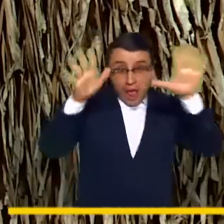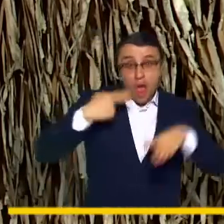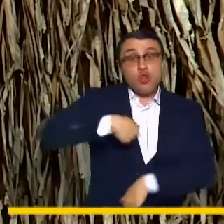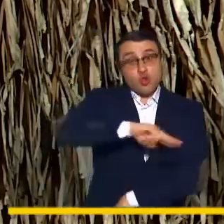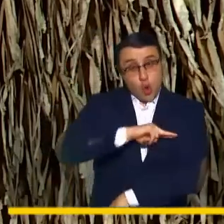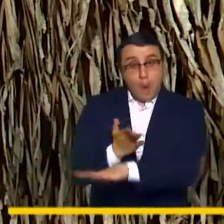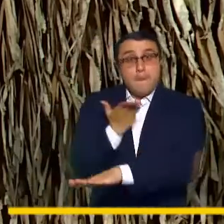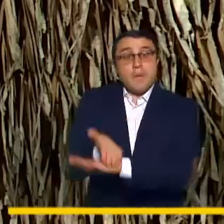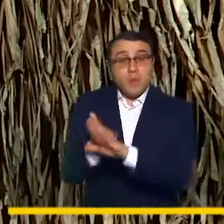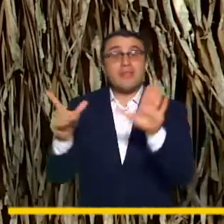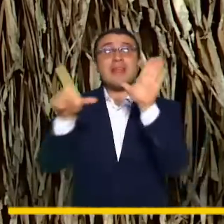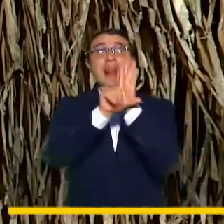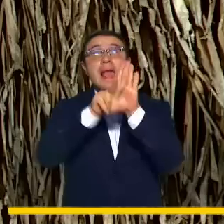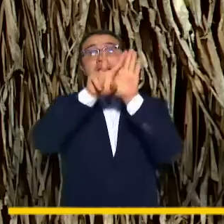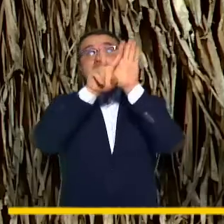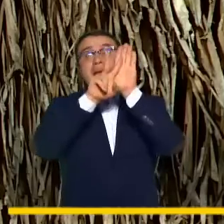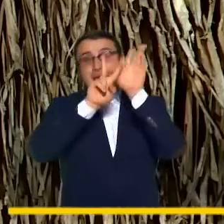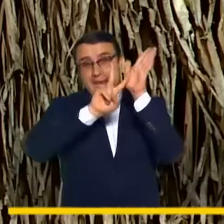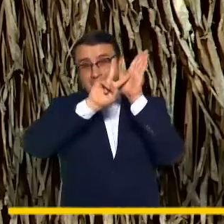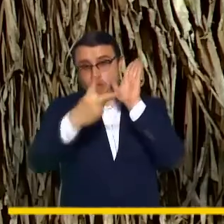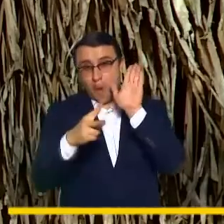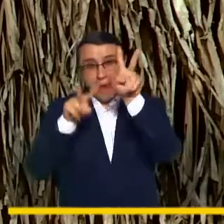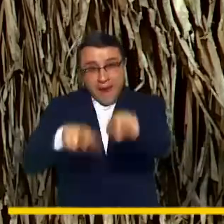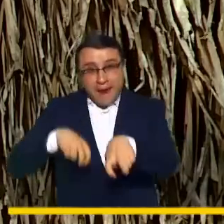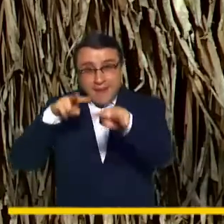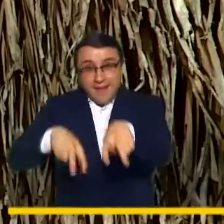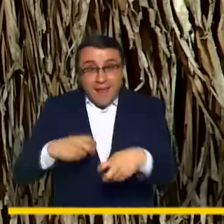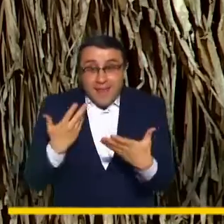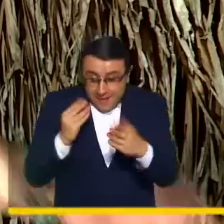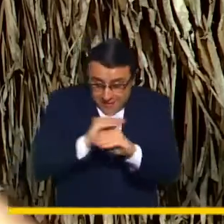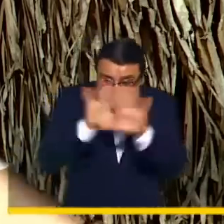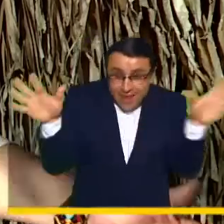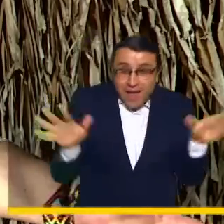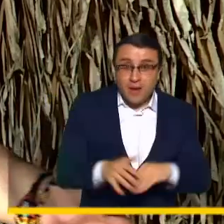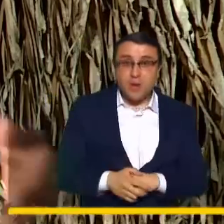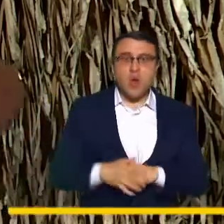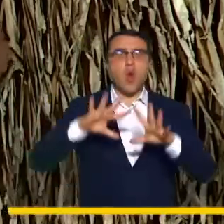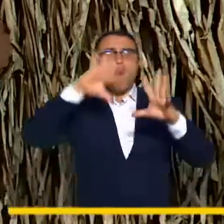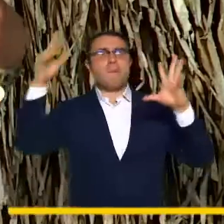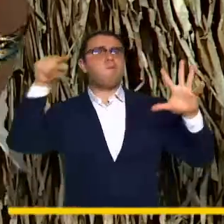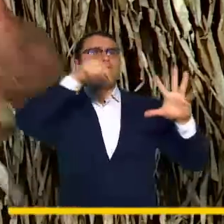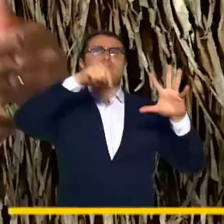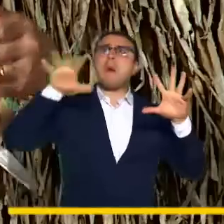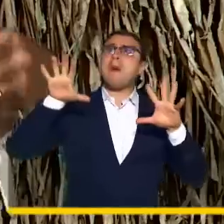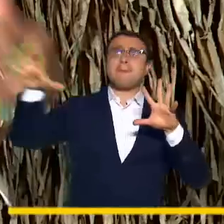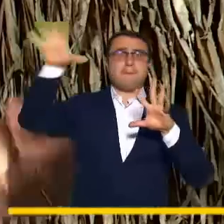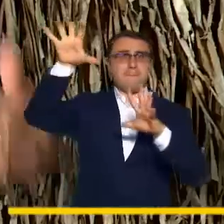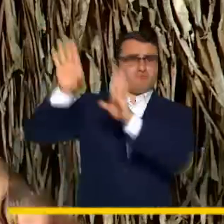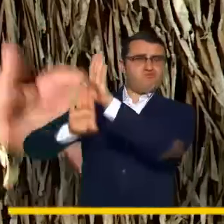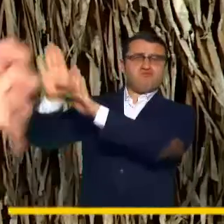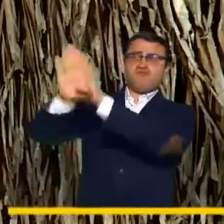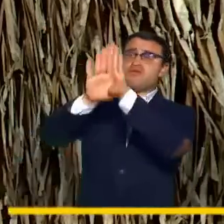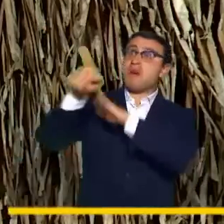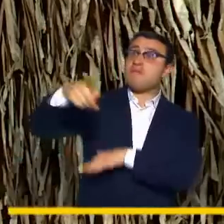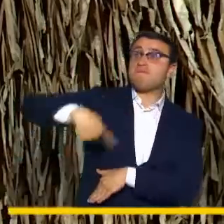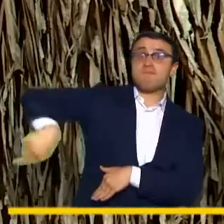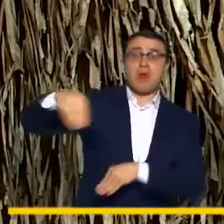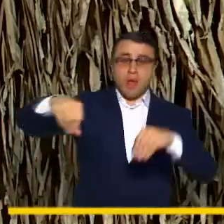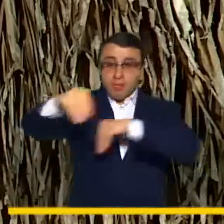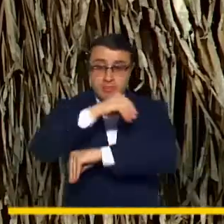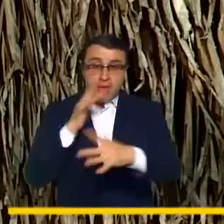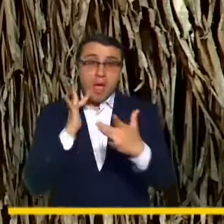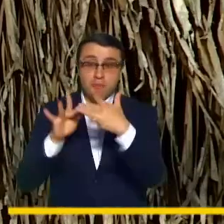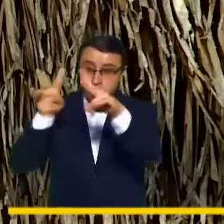agraria. ¿En qué país del mundo desarrollado la tierra fértil no tiene una sola mata de yuca